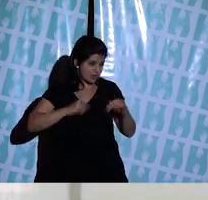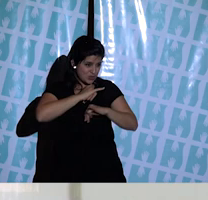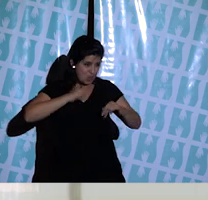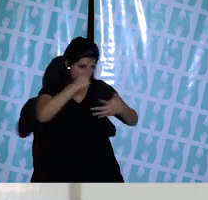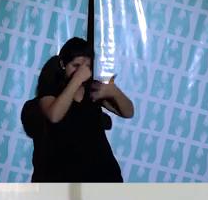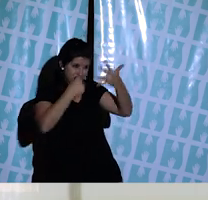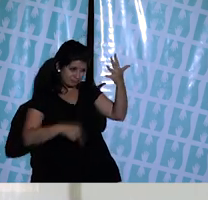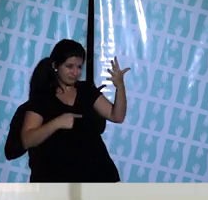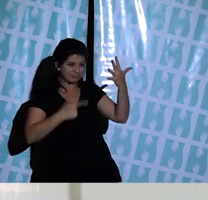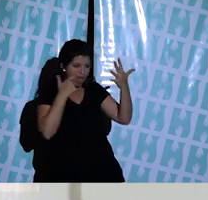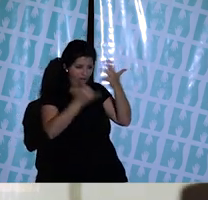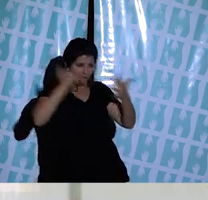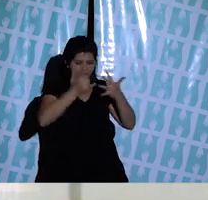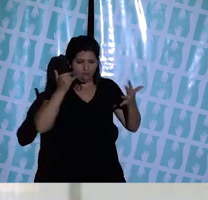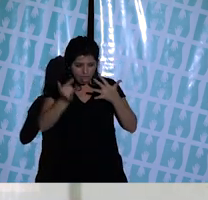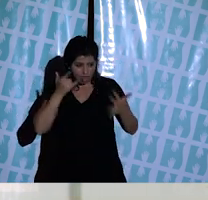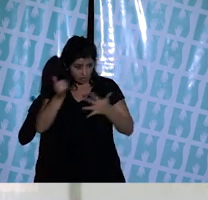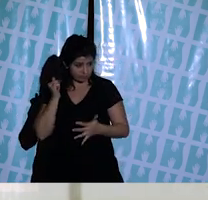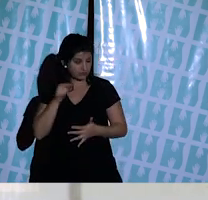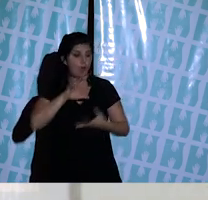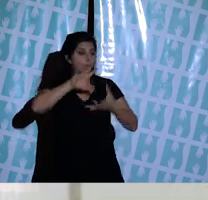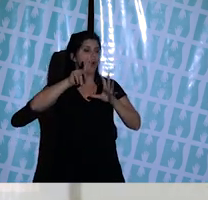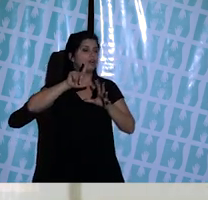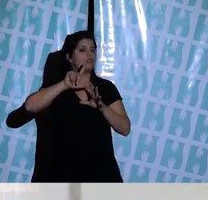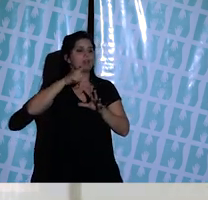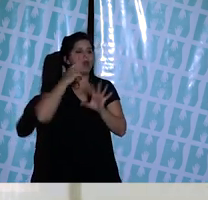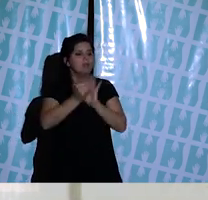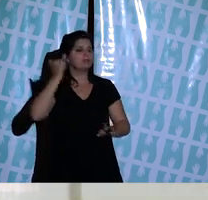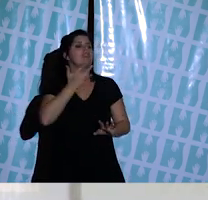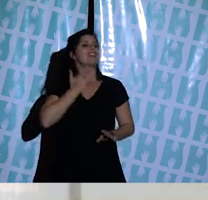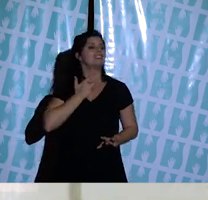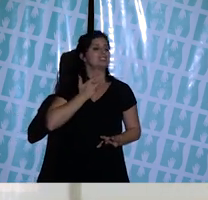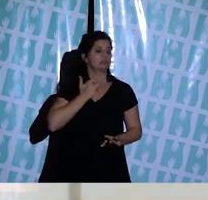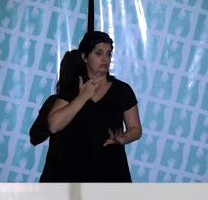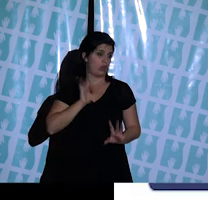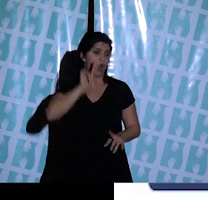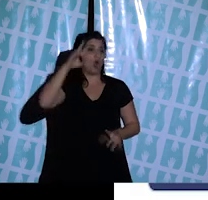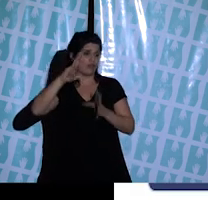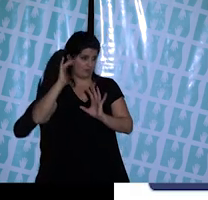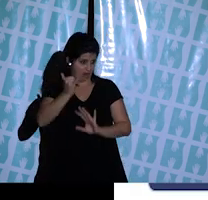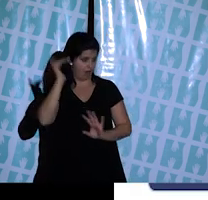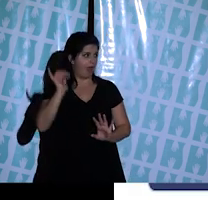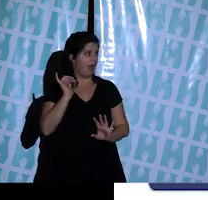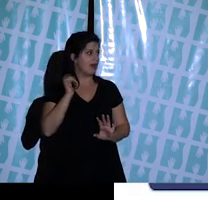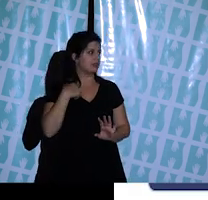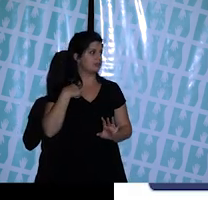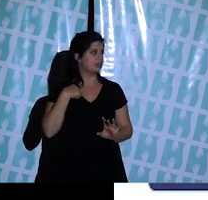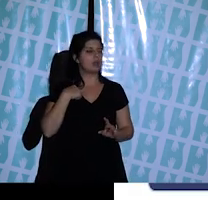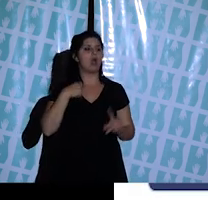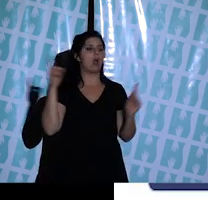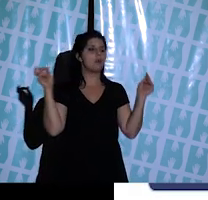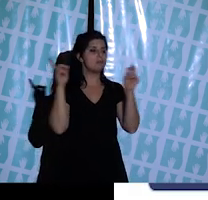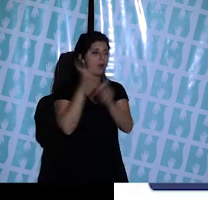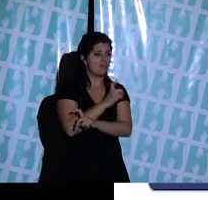Nosotros, lo que nos dedicamos a esto, tenemos otra forma de hacer el diagnóstico. Primero, causa consecuencias adversas, físicas, familiares,